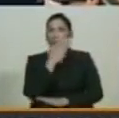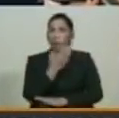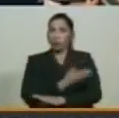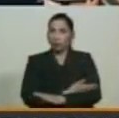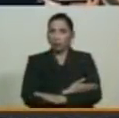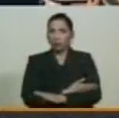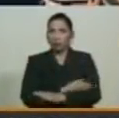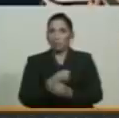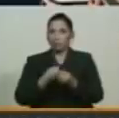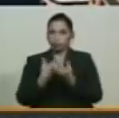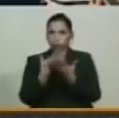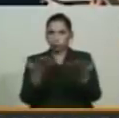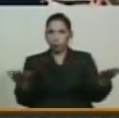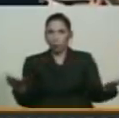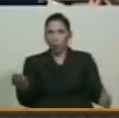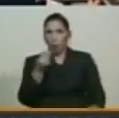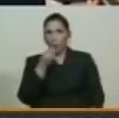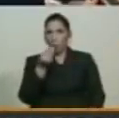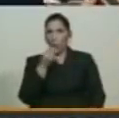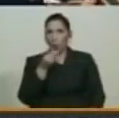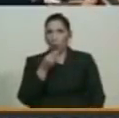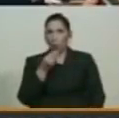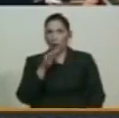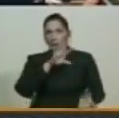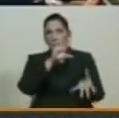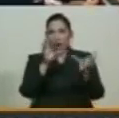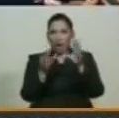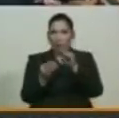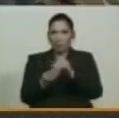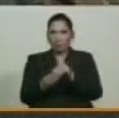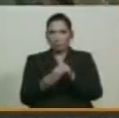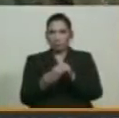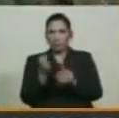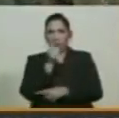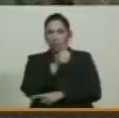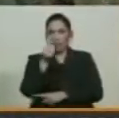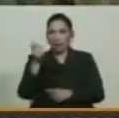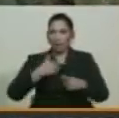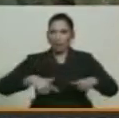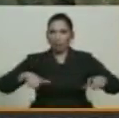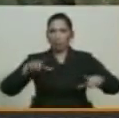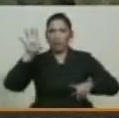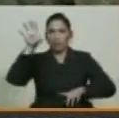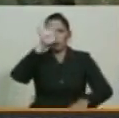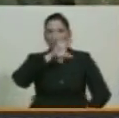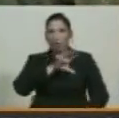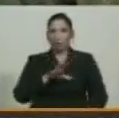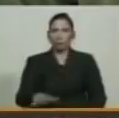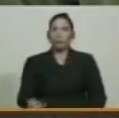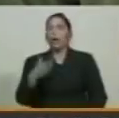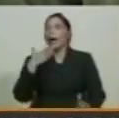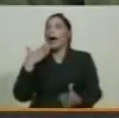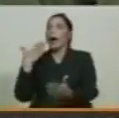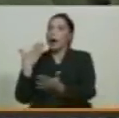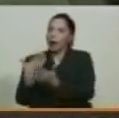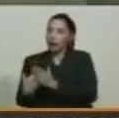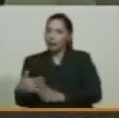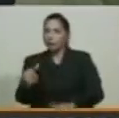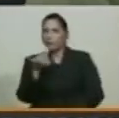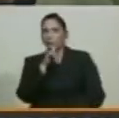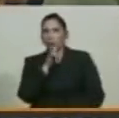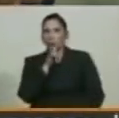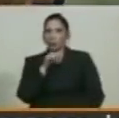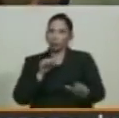la distribución de alimentos a través del Estado Mayor de los CLAP en cada localidad, en cada estado. Bueno, muchísimas gracias por la información.